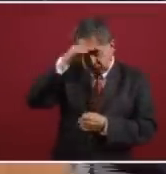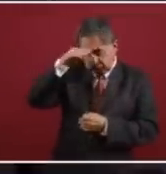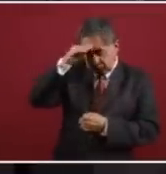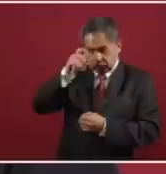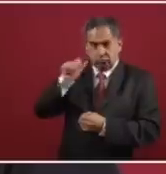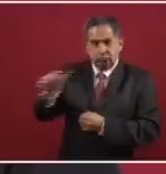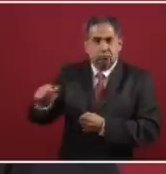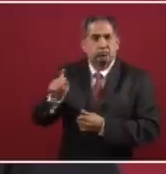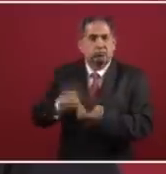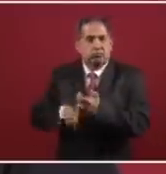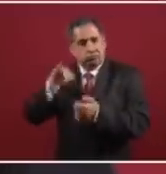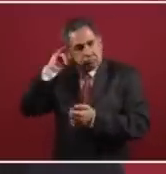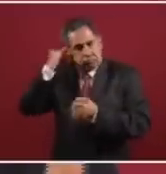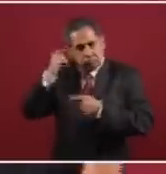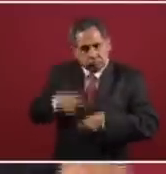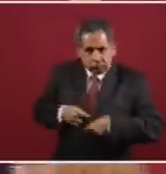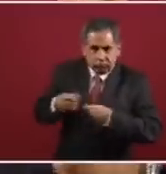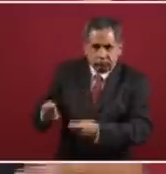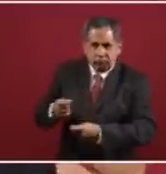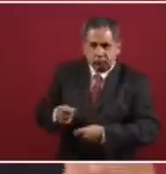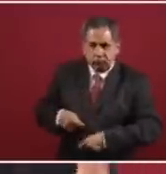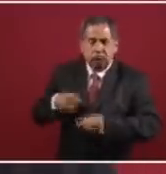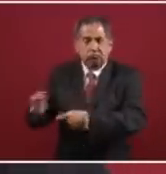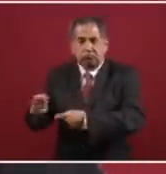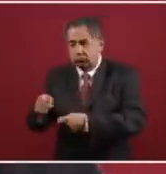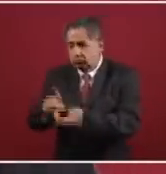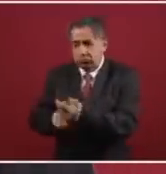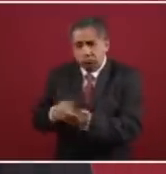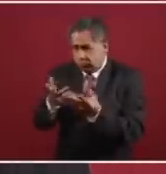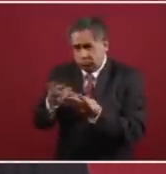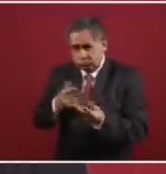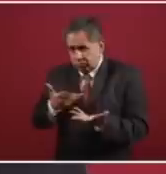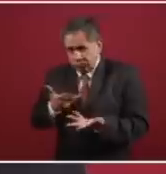eso, darles más al desposeído,